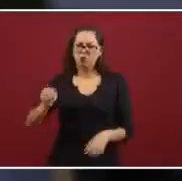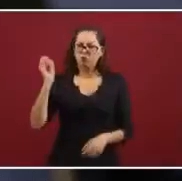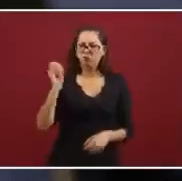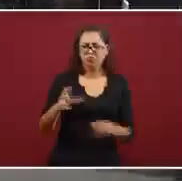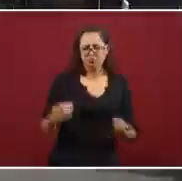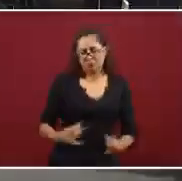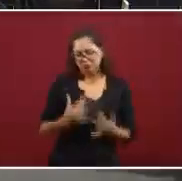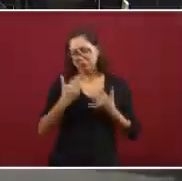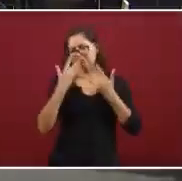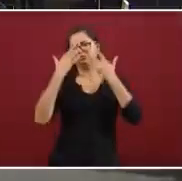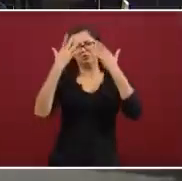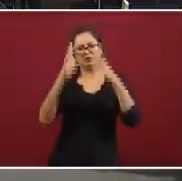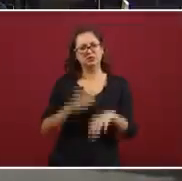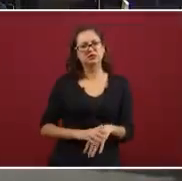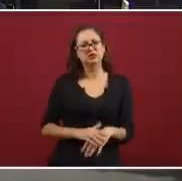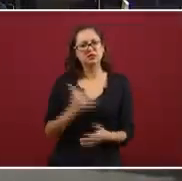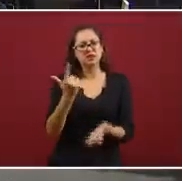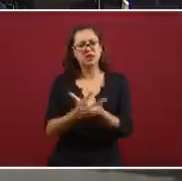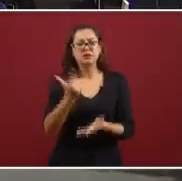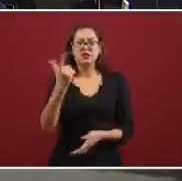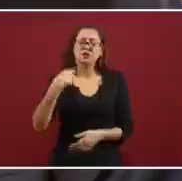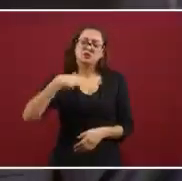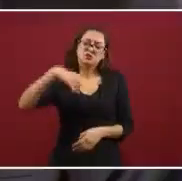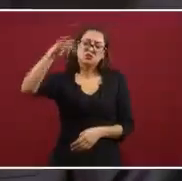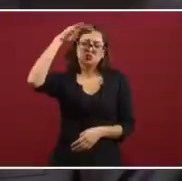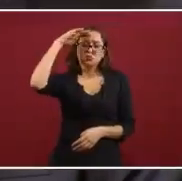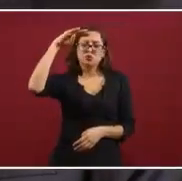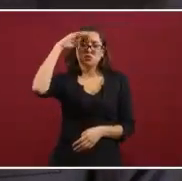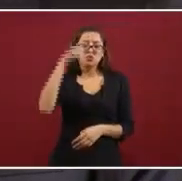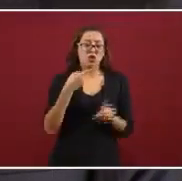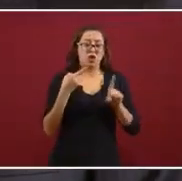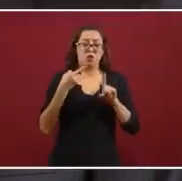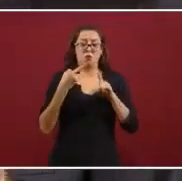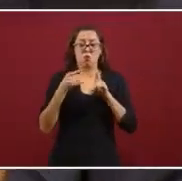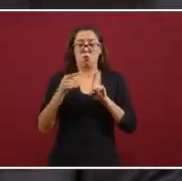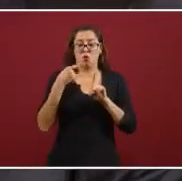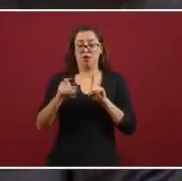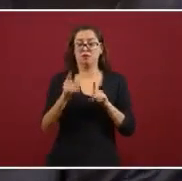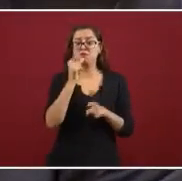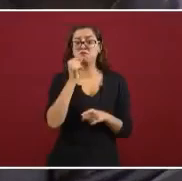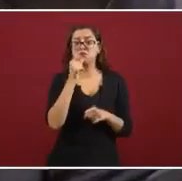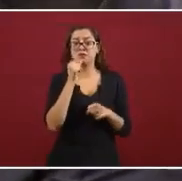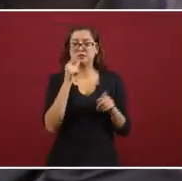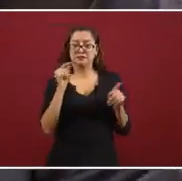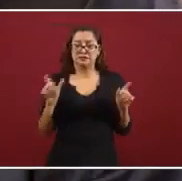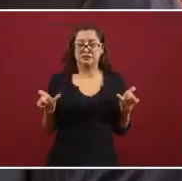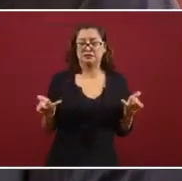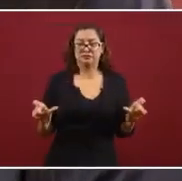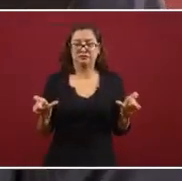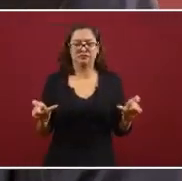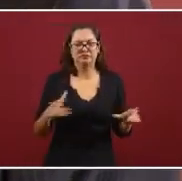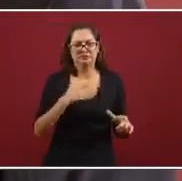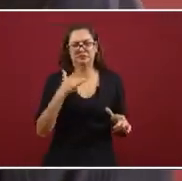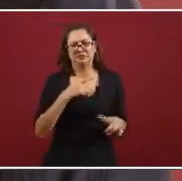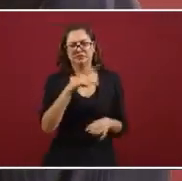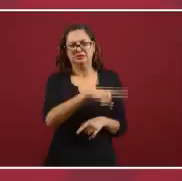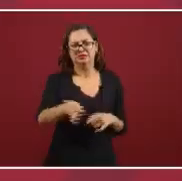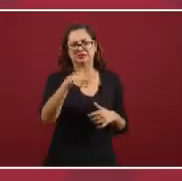creo que así sintieron los de la Puerta, que estaban muy